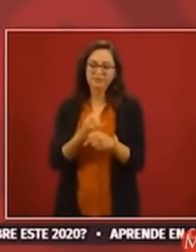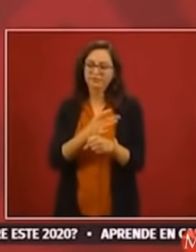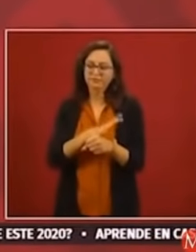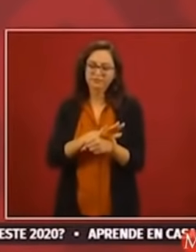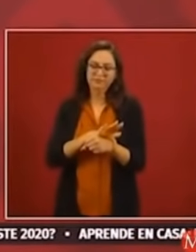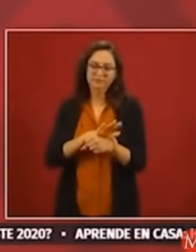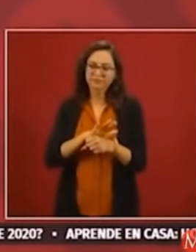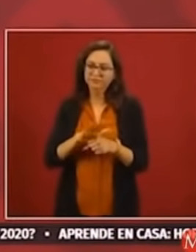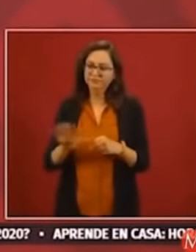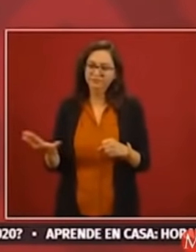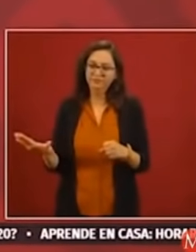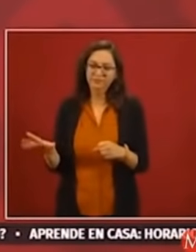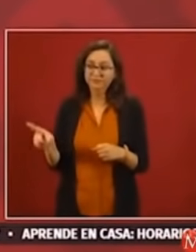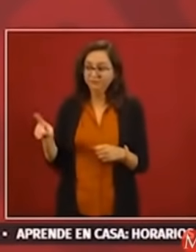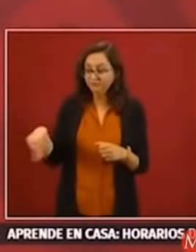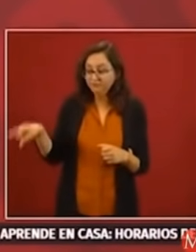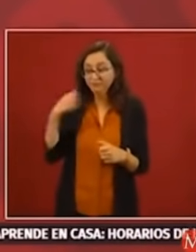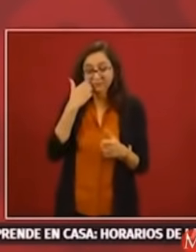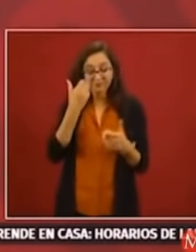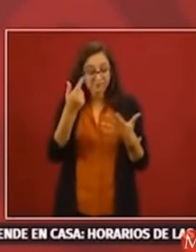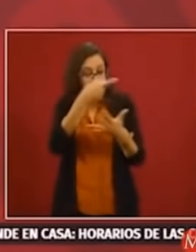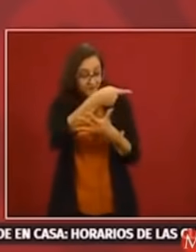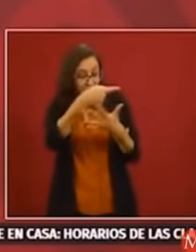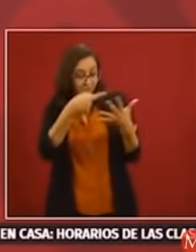podrían estar